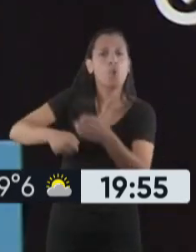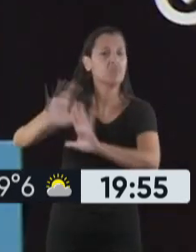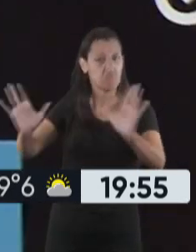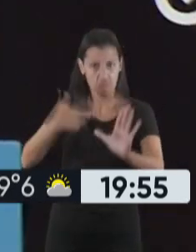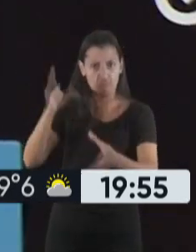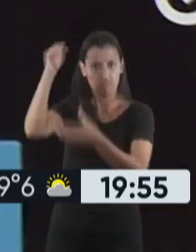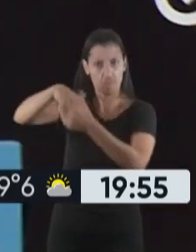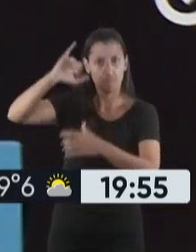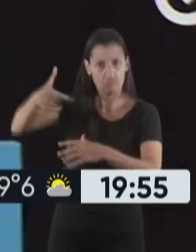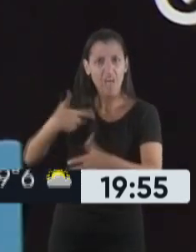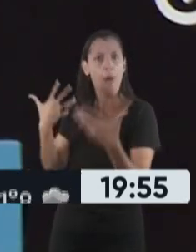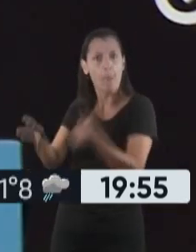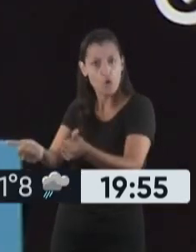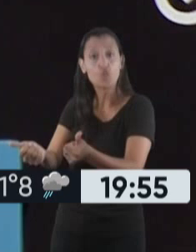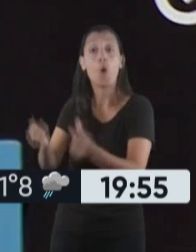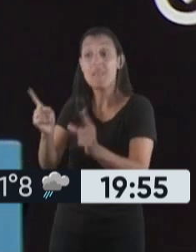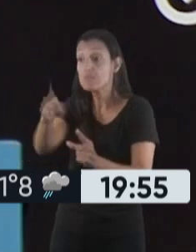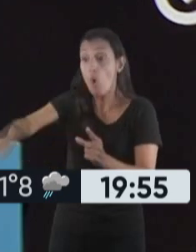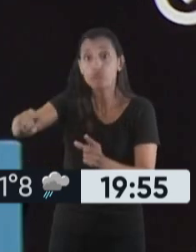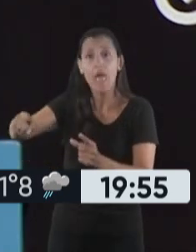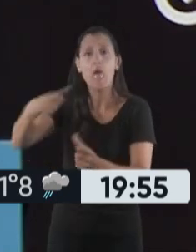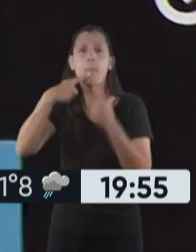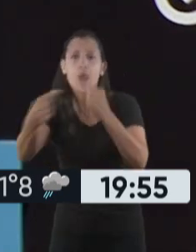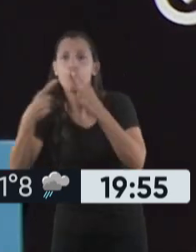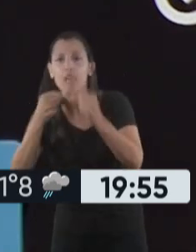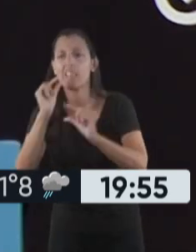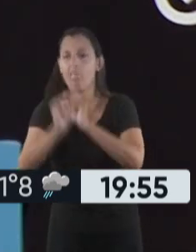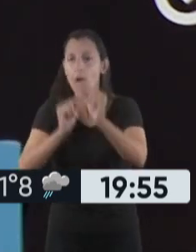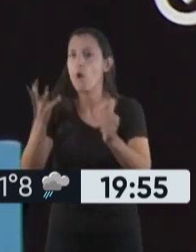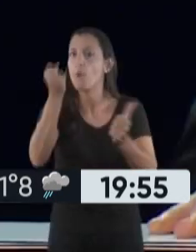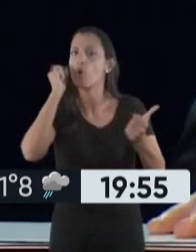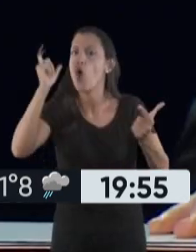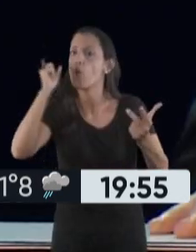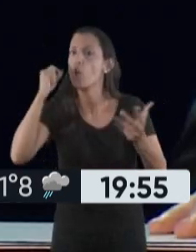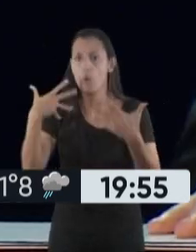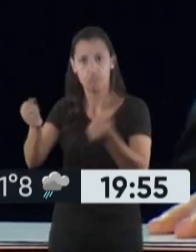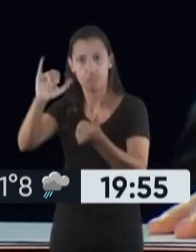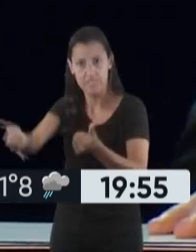que yo voy a hacer que lo que ustedes reclaman poco a poco se vaya cumpliendo.